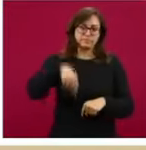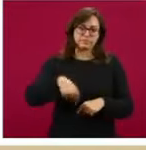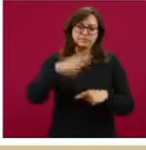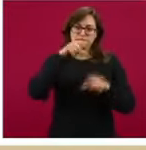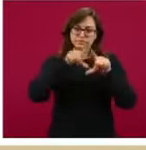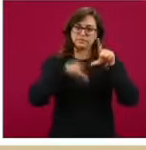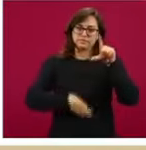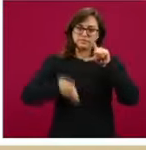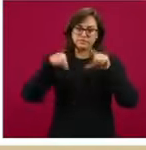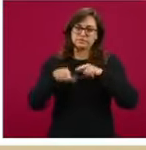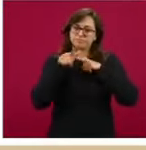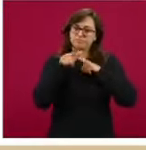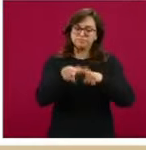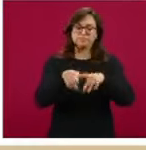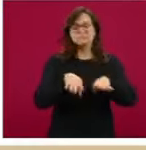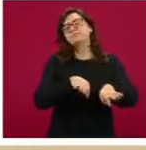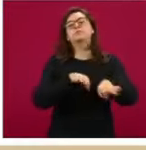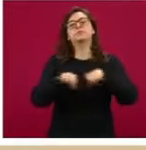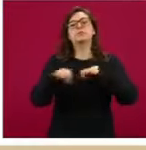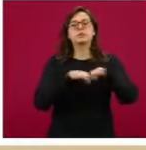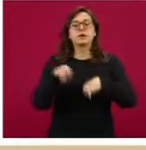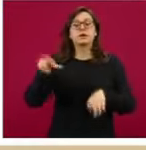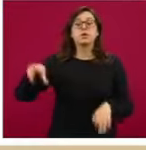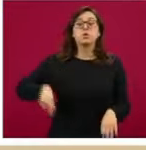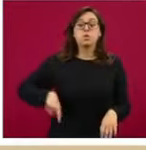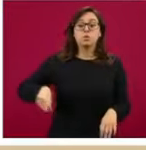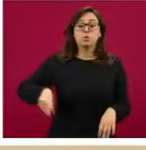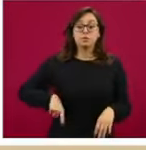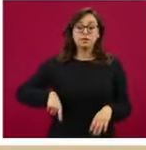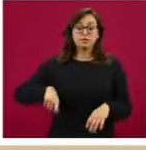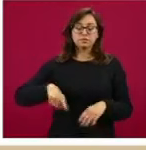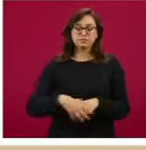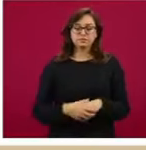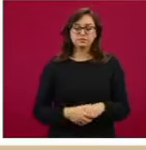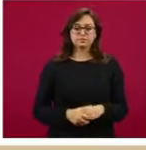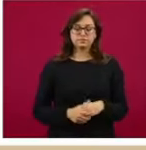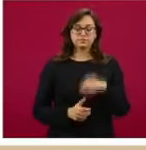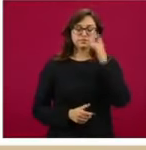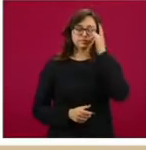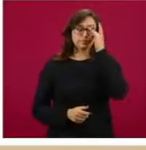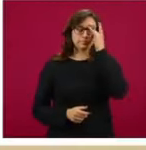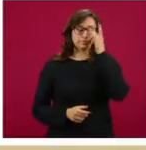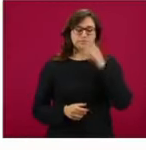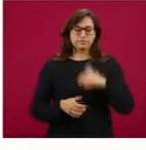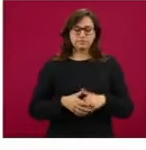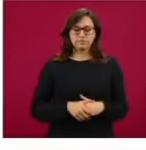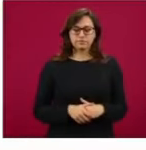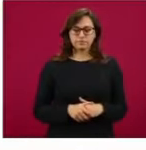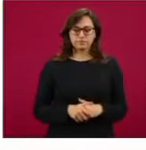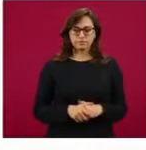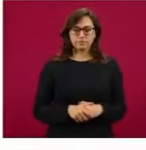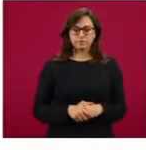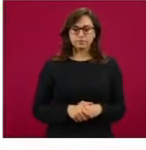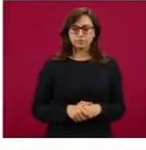origen para trabajar en alguna institución del sector público. Siguiente.